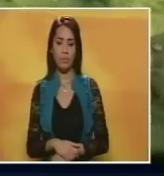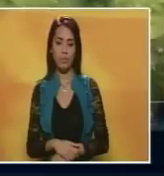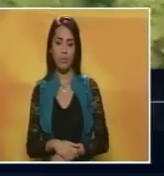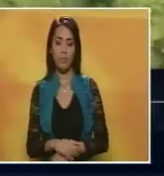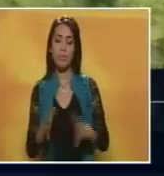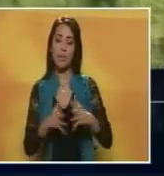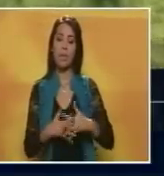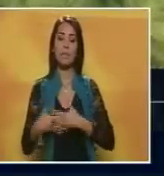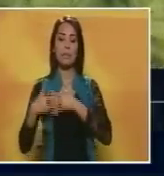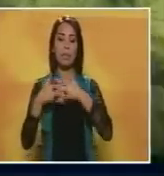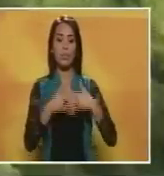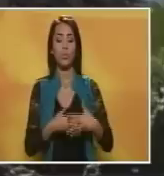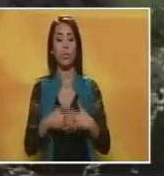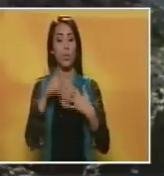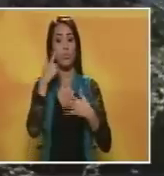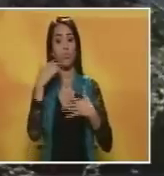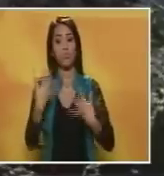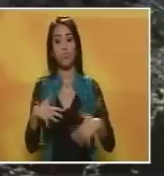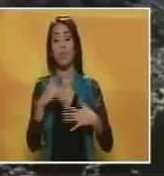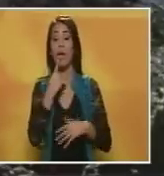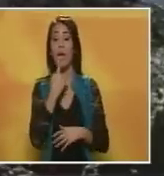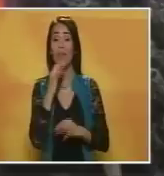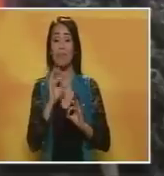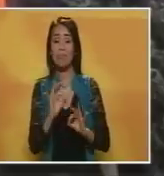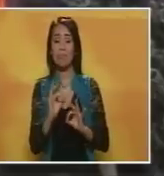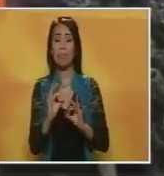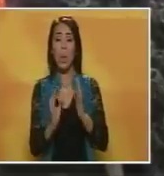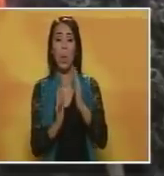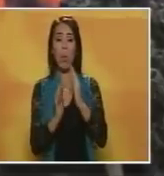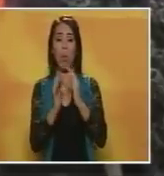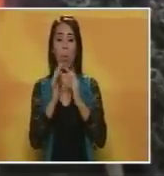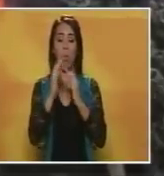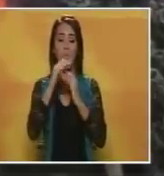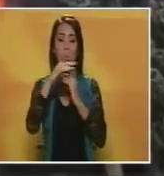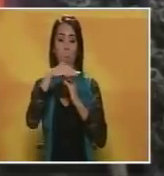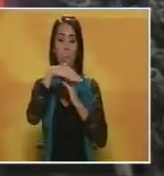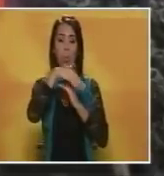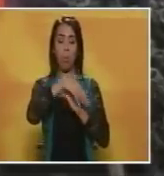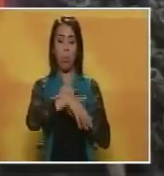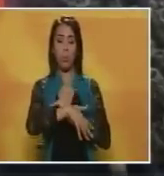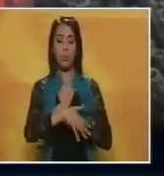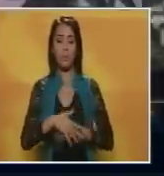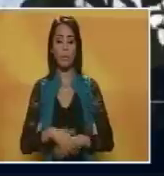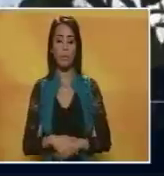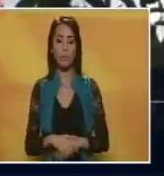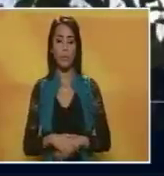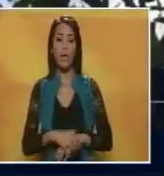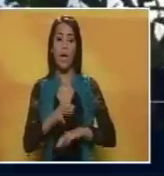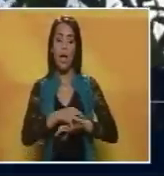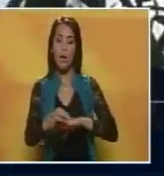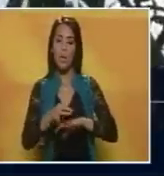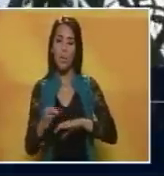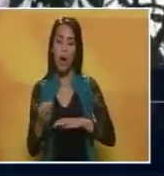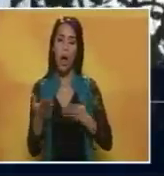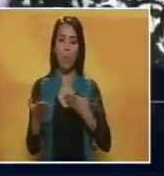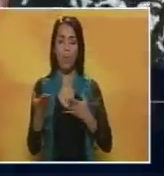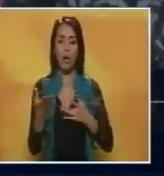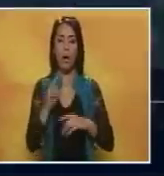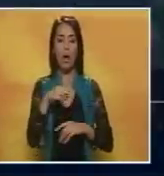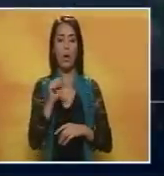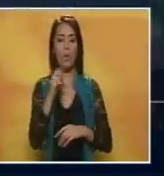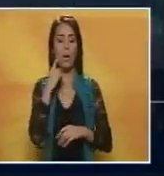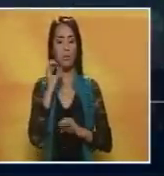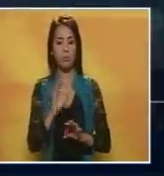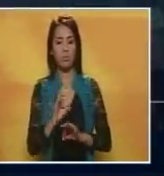eeuu se elevó a alerta roja el nivel de erupción de volcán kilauea en hawai que en la última semana ha